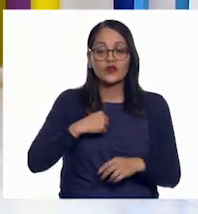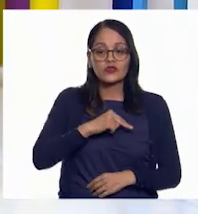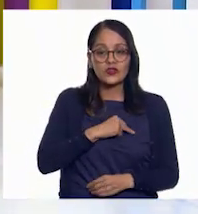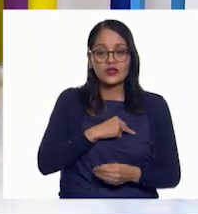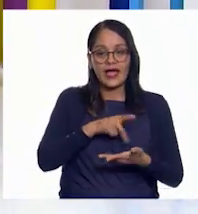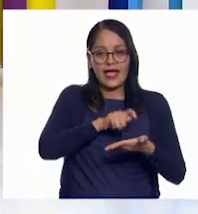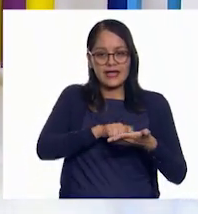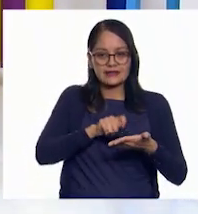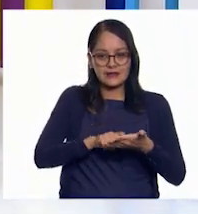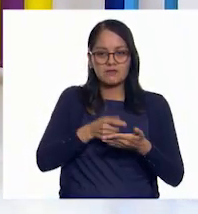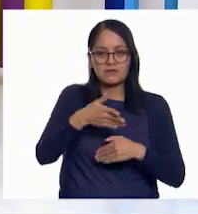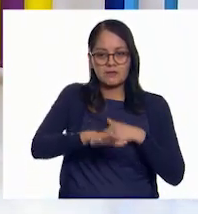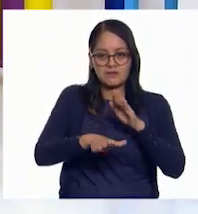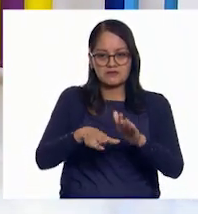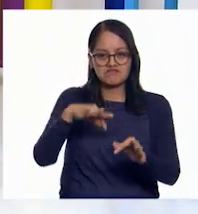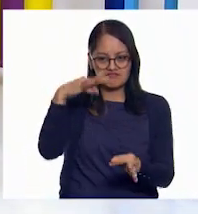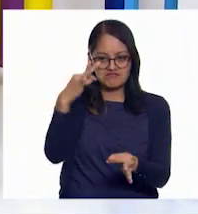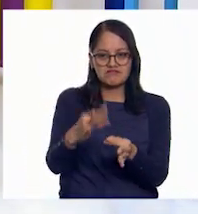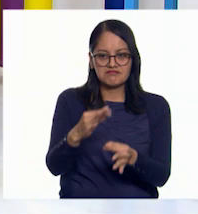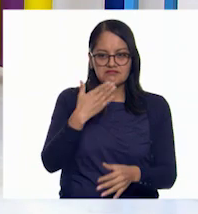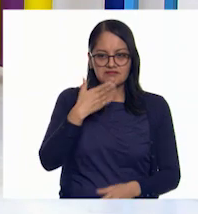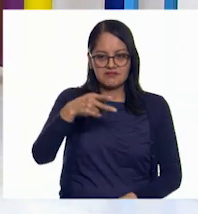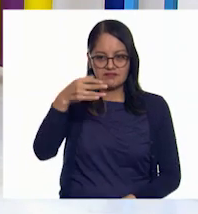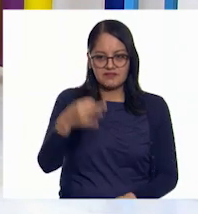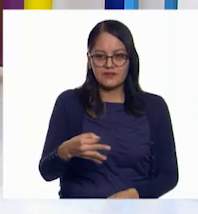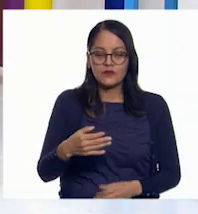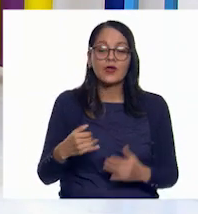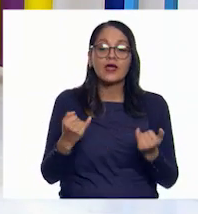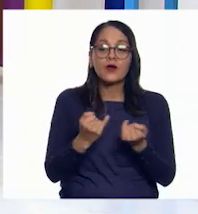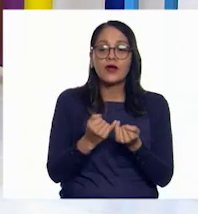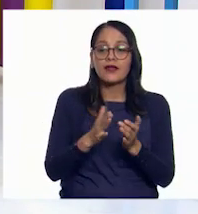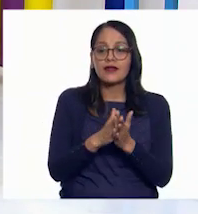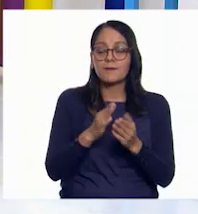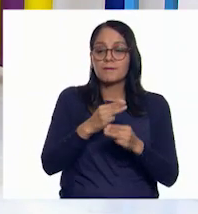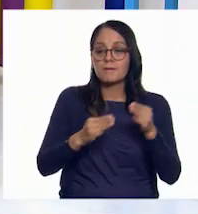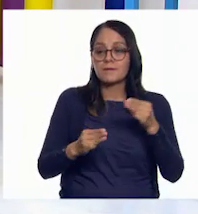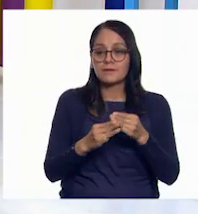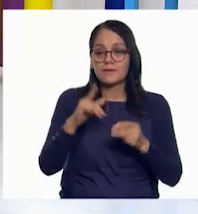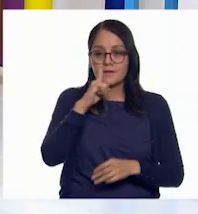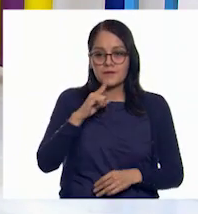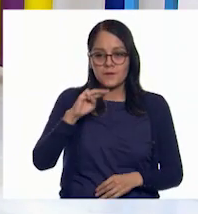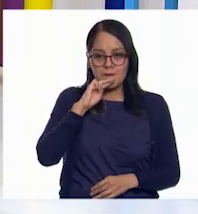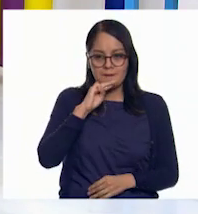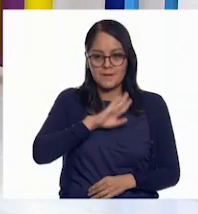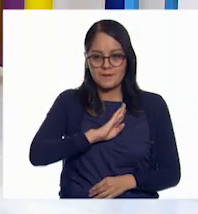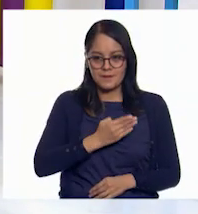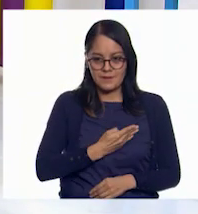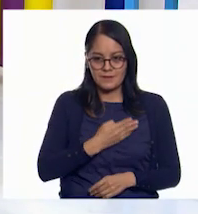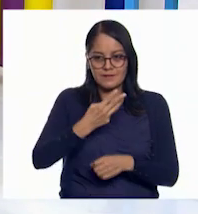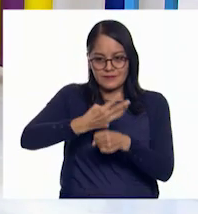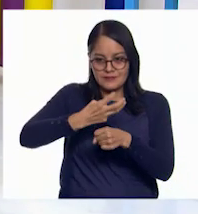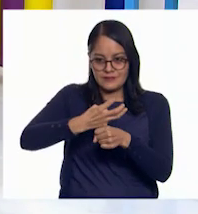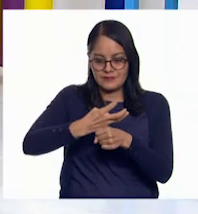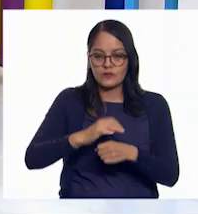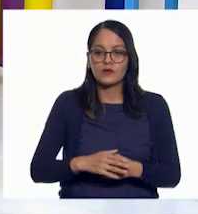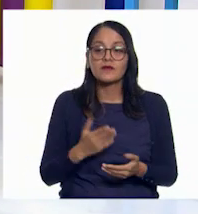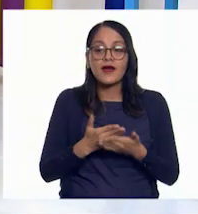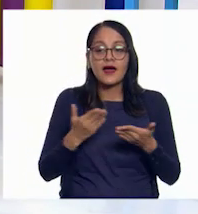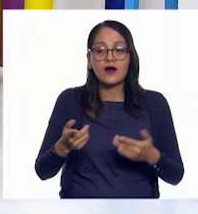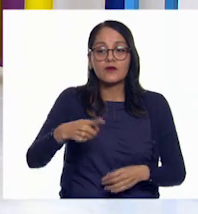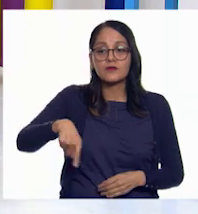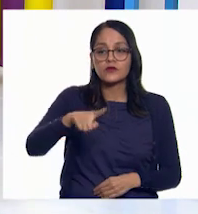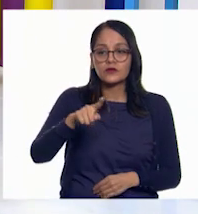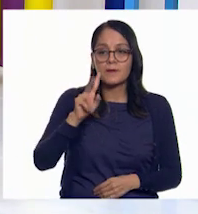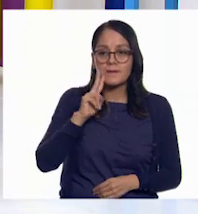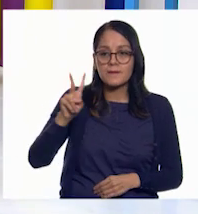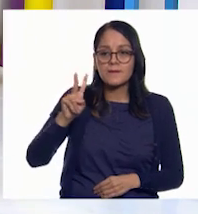las recetas correctamente, en su asignatura Lengua Materna, tercer grado. Ahora te invito a que me acompañes a ver Aprendiendo